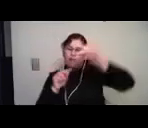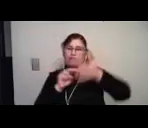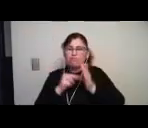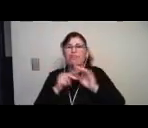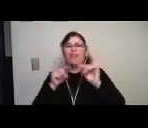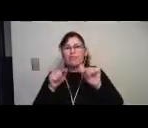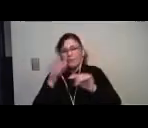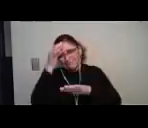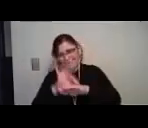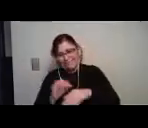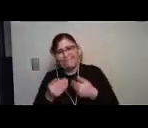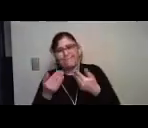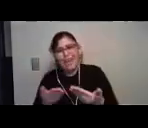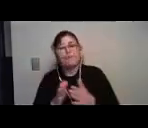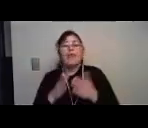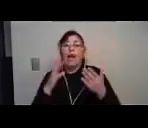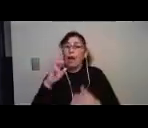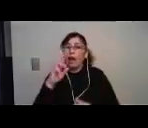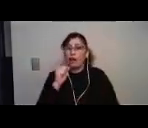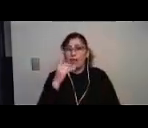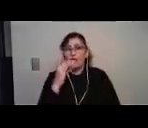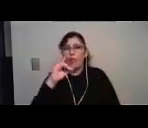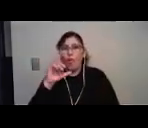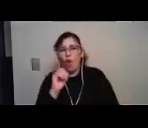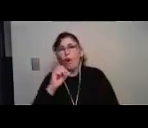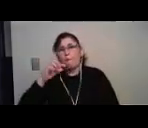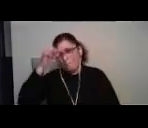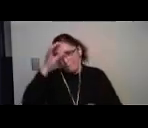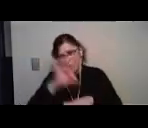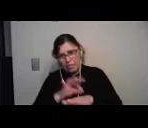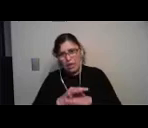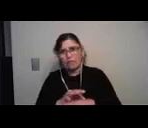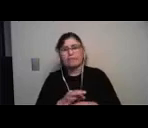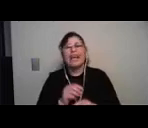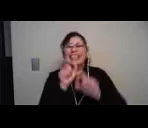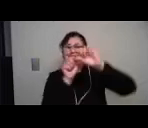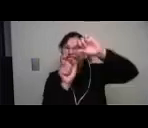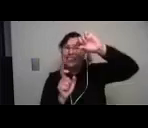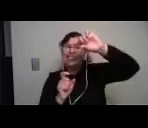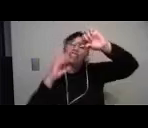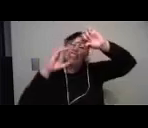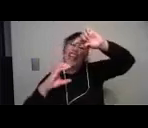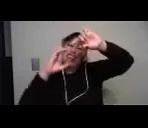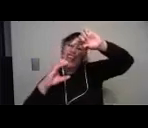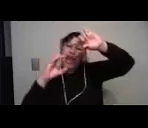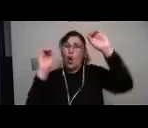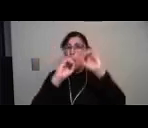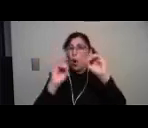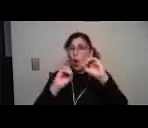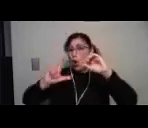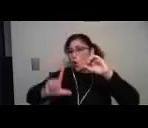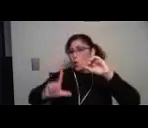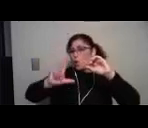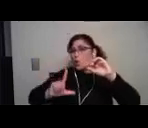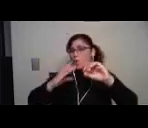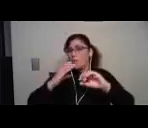de la radiculopatía más comunes, la radiculopatía cervical y la radiculopatía lumbar o lumbociática, que es lo más común,